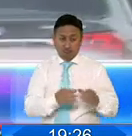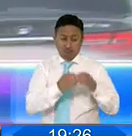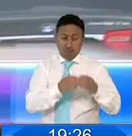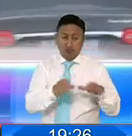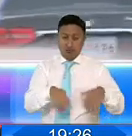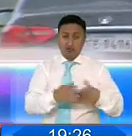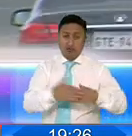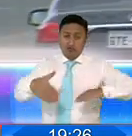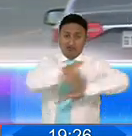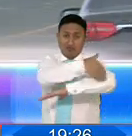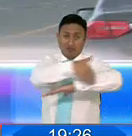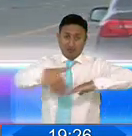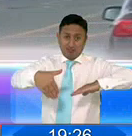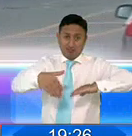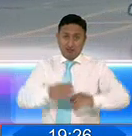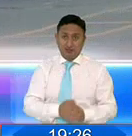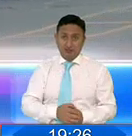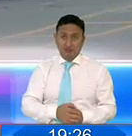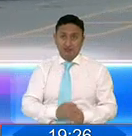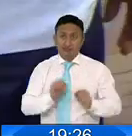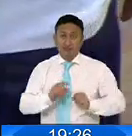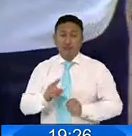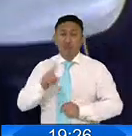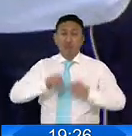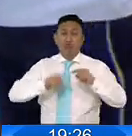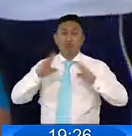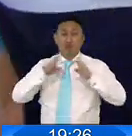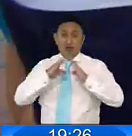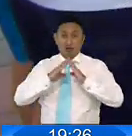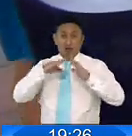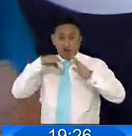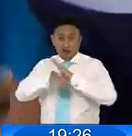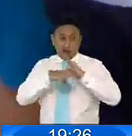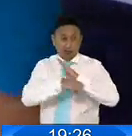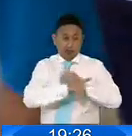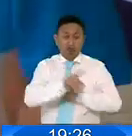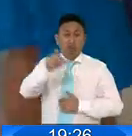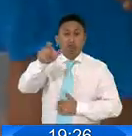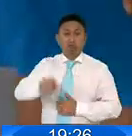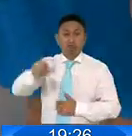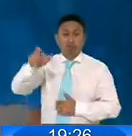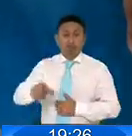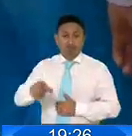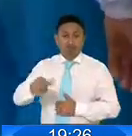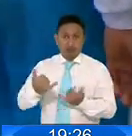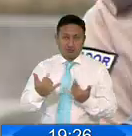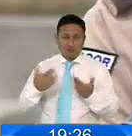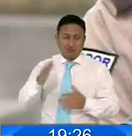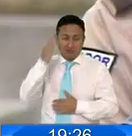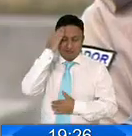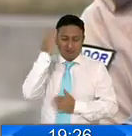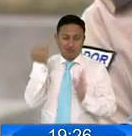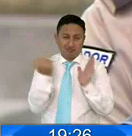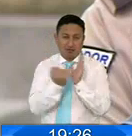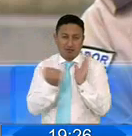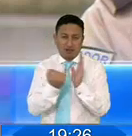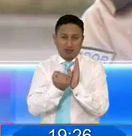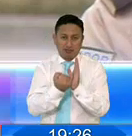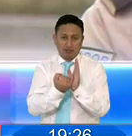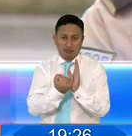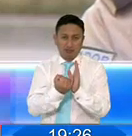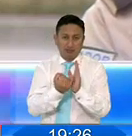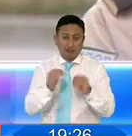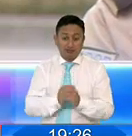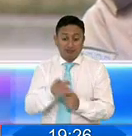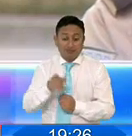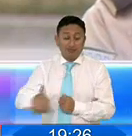apuntaban a las carreteras. Se procedió al allanamiento de algunos inmuebles. Estas personas están plenamente identificadas en razón de que